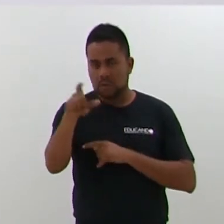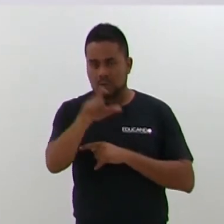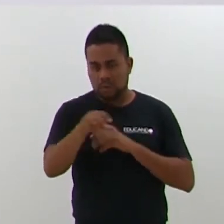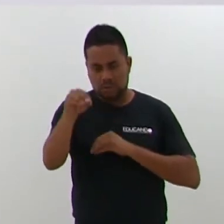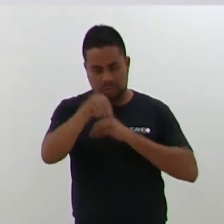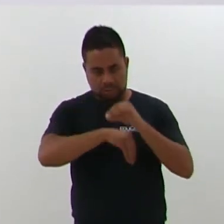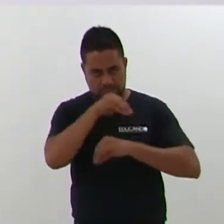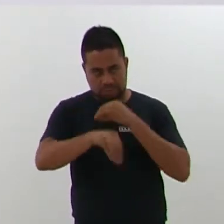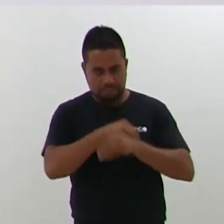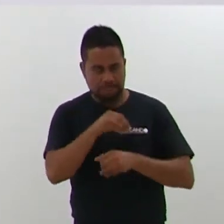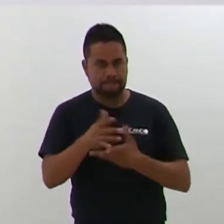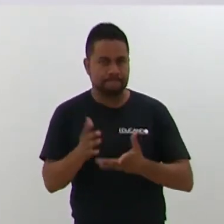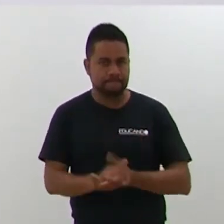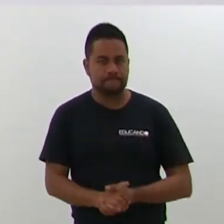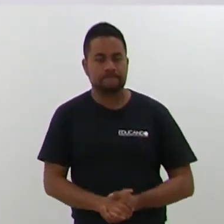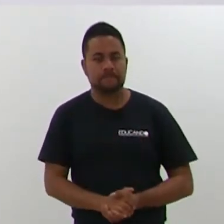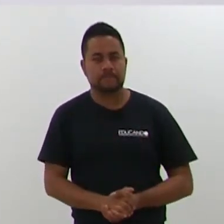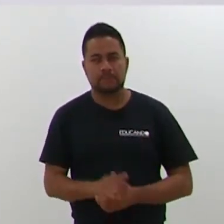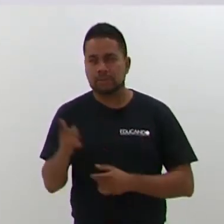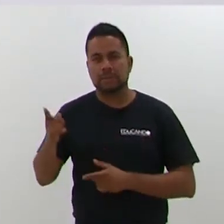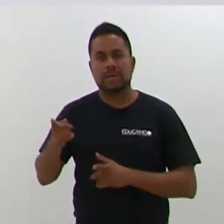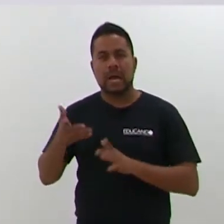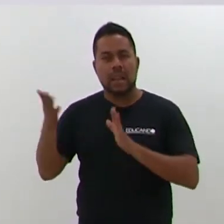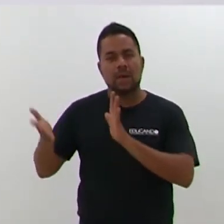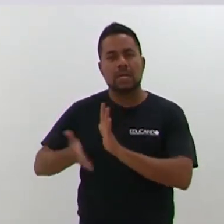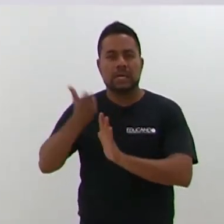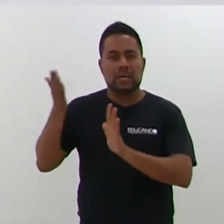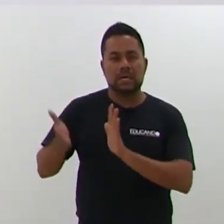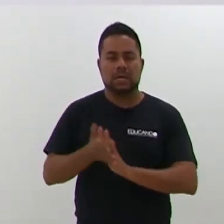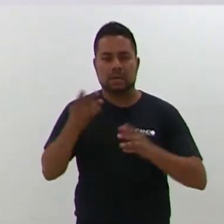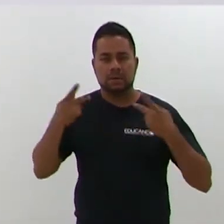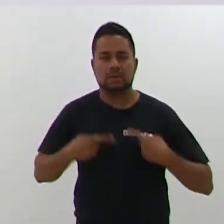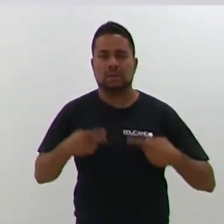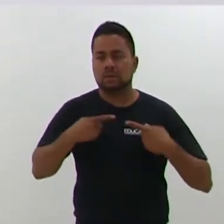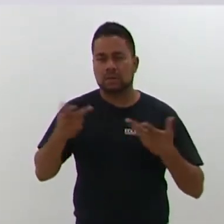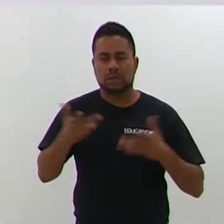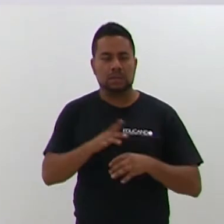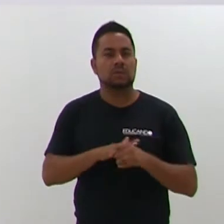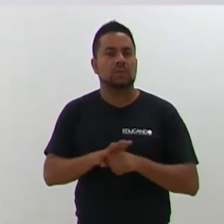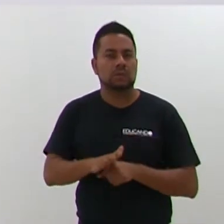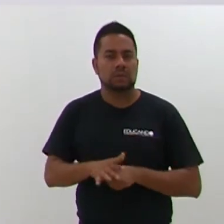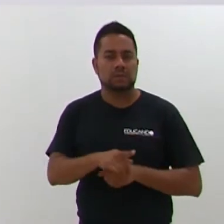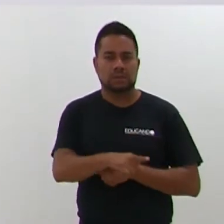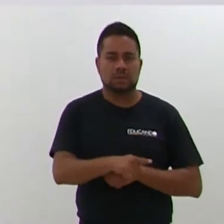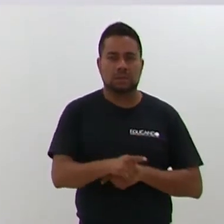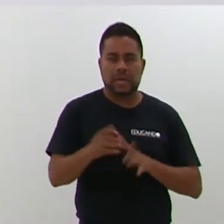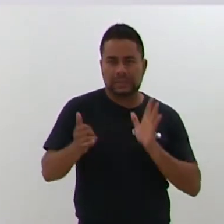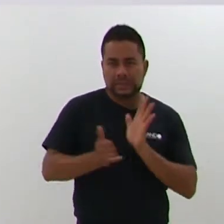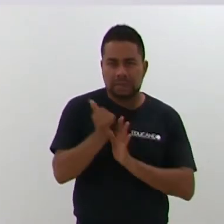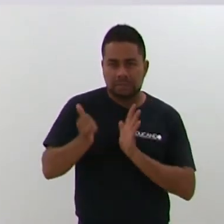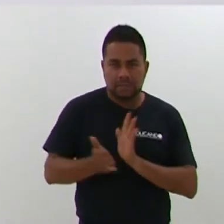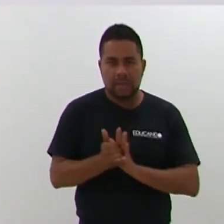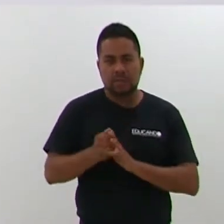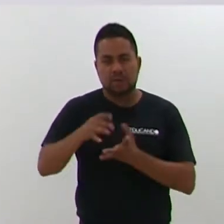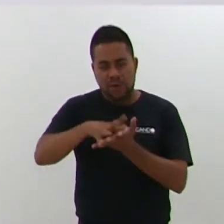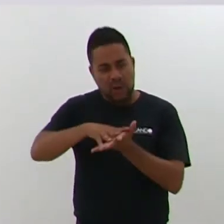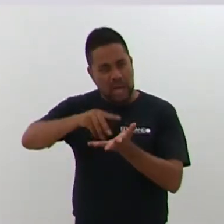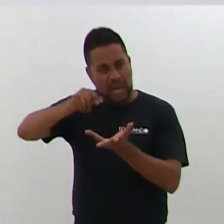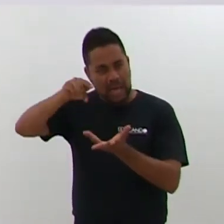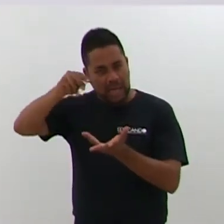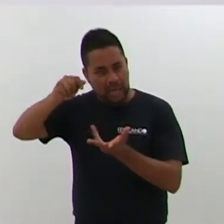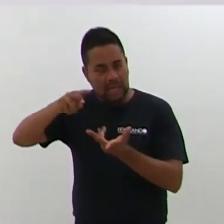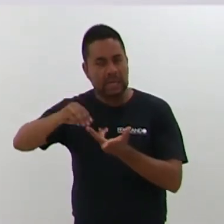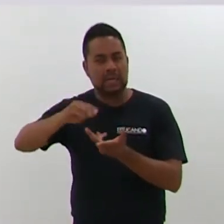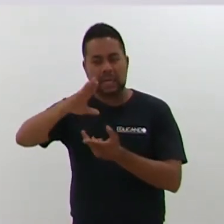que utilizan los señores albañiles, ¿verdad? ¿Qué es lo que hacen? Pues juntan el cemento con la arena, con